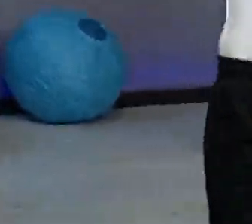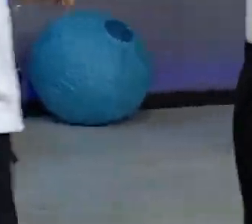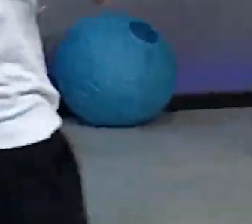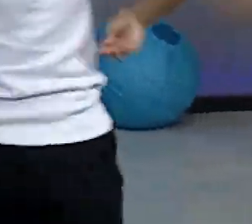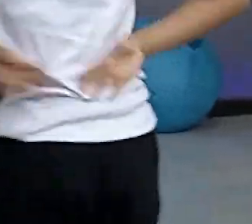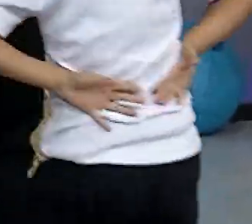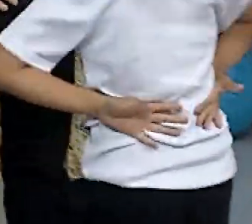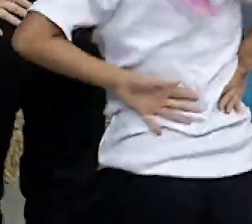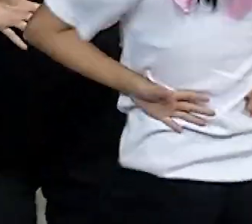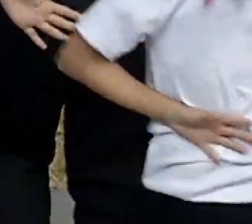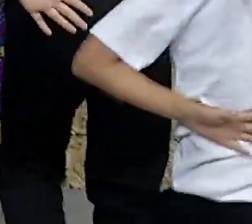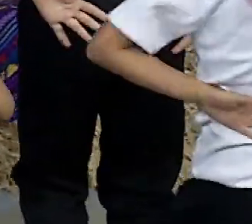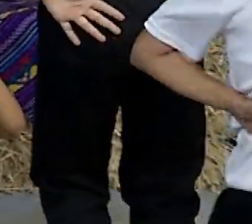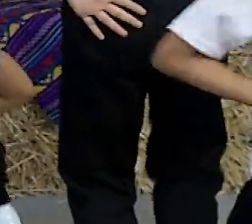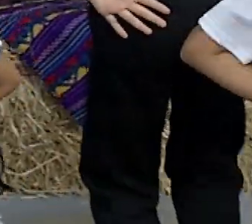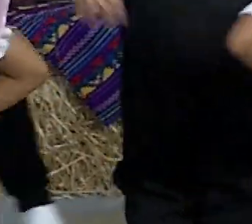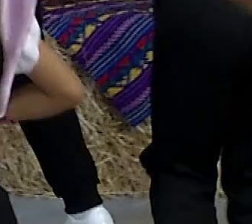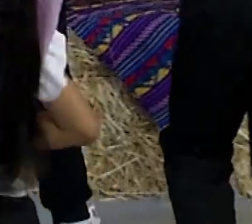and I'm mad.